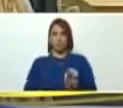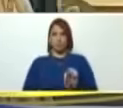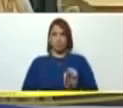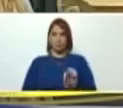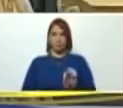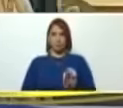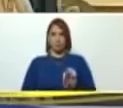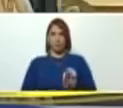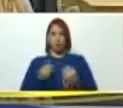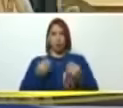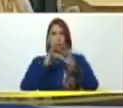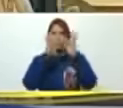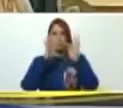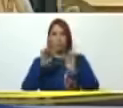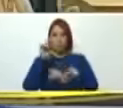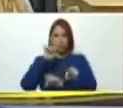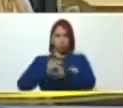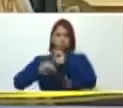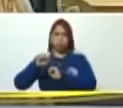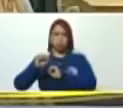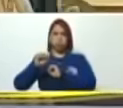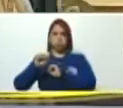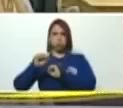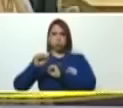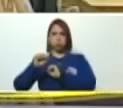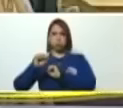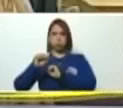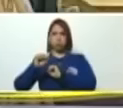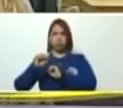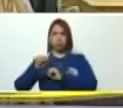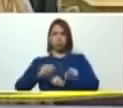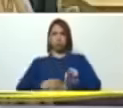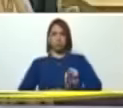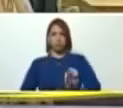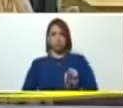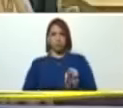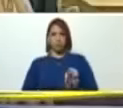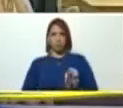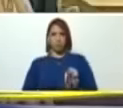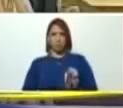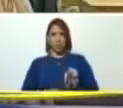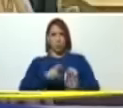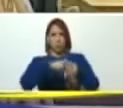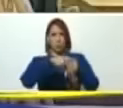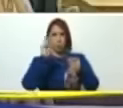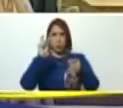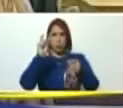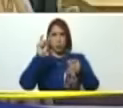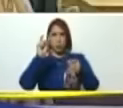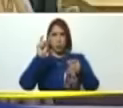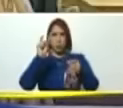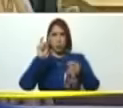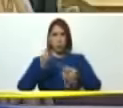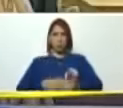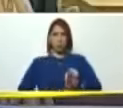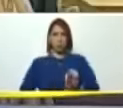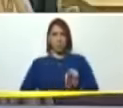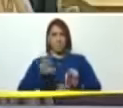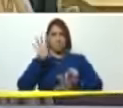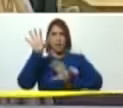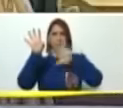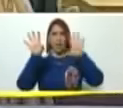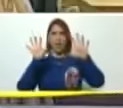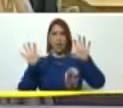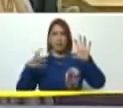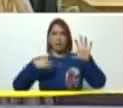como una forma de rechazo a la exclusión de países de